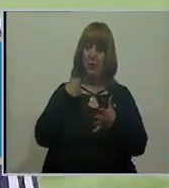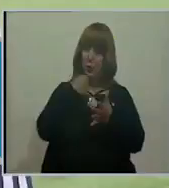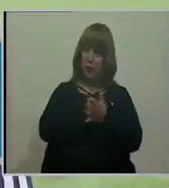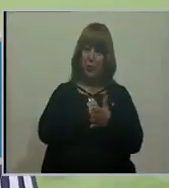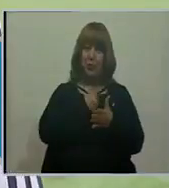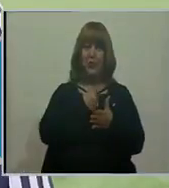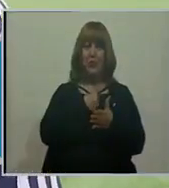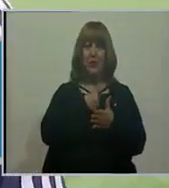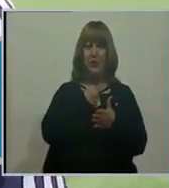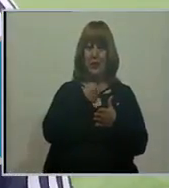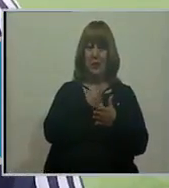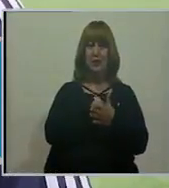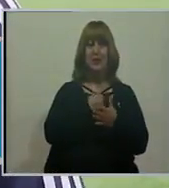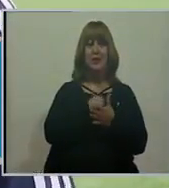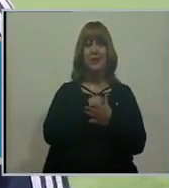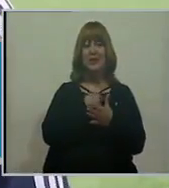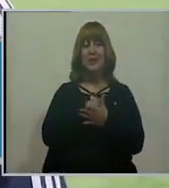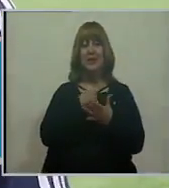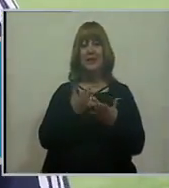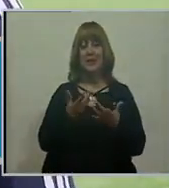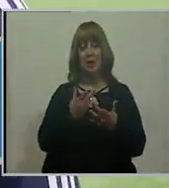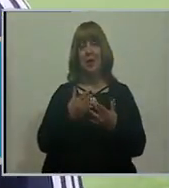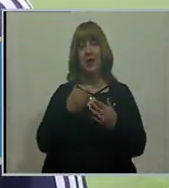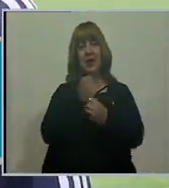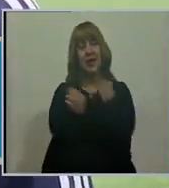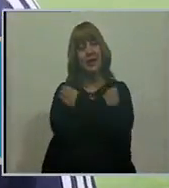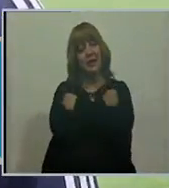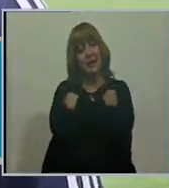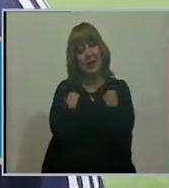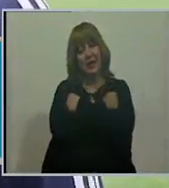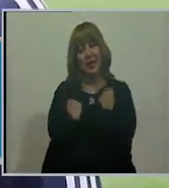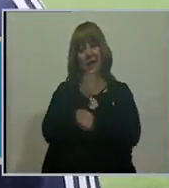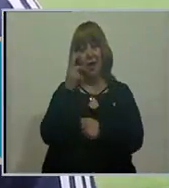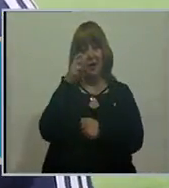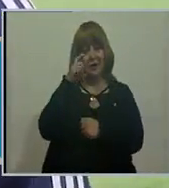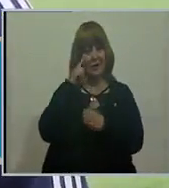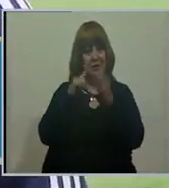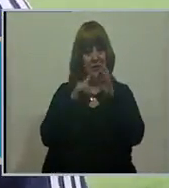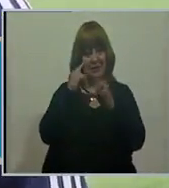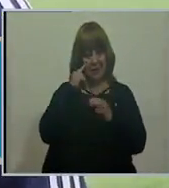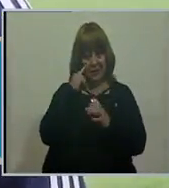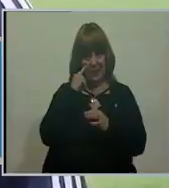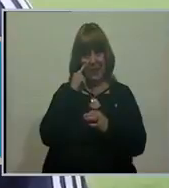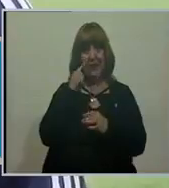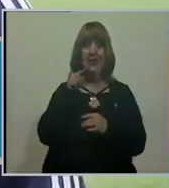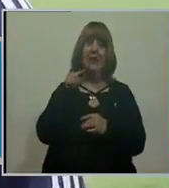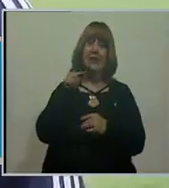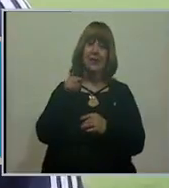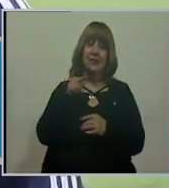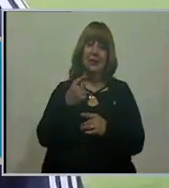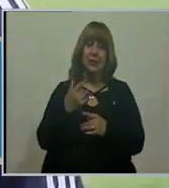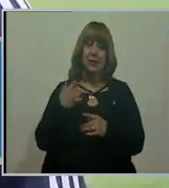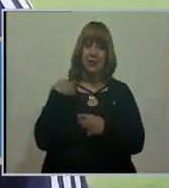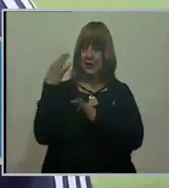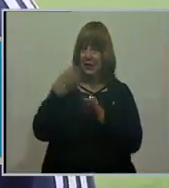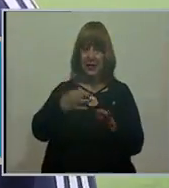mandarle un cariño y un abrazo grande a Chiqui también. Creo que ya estando acá